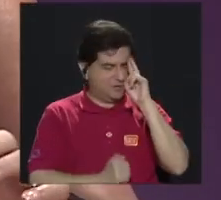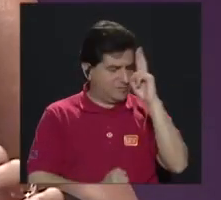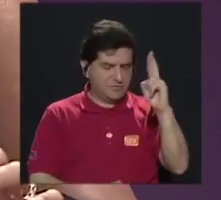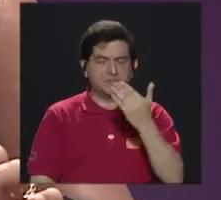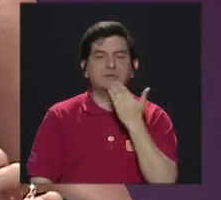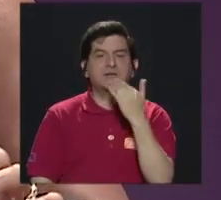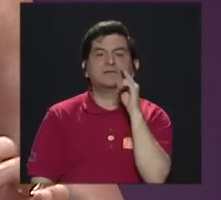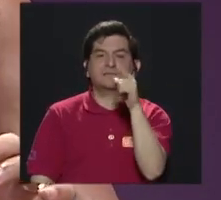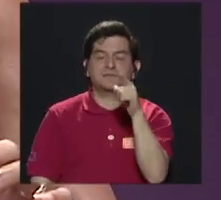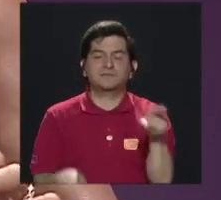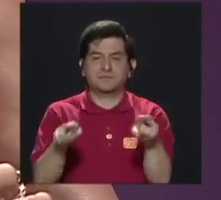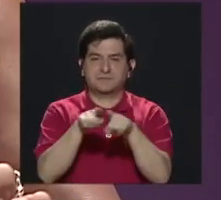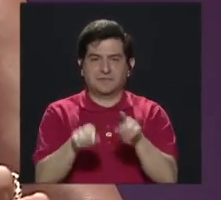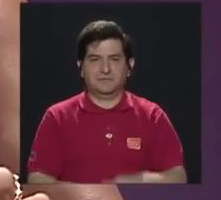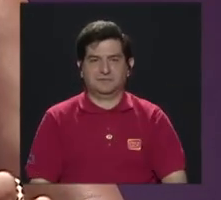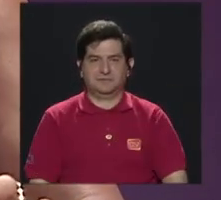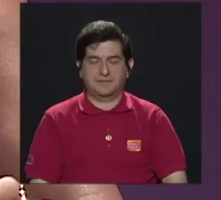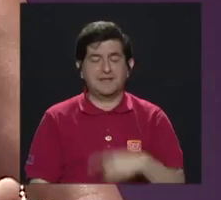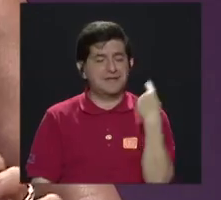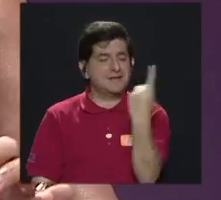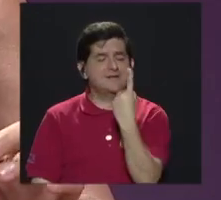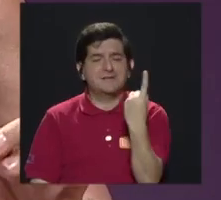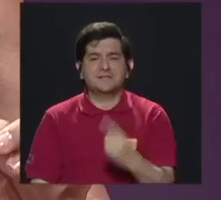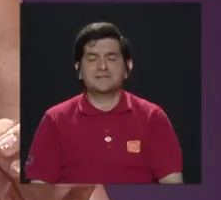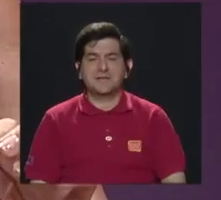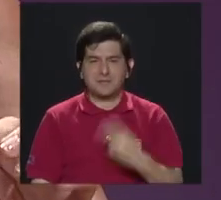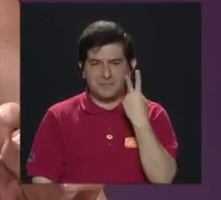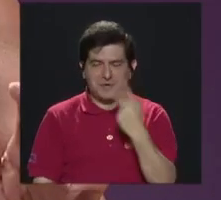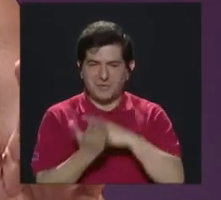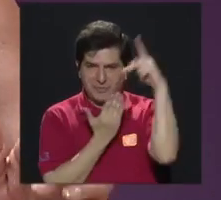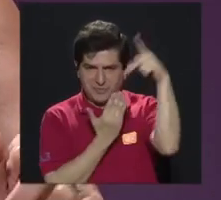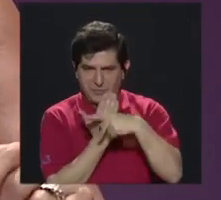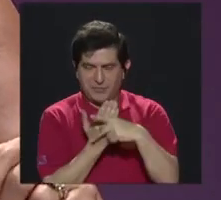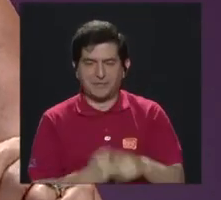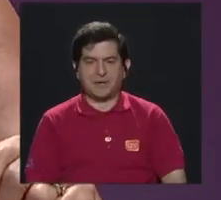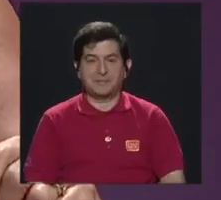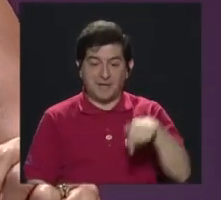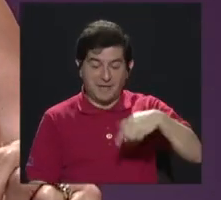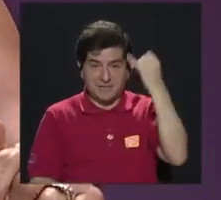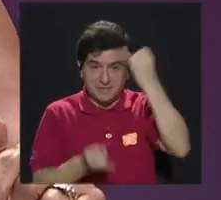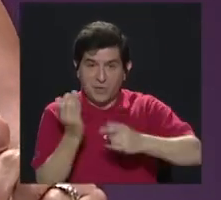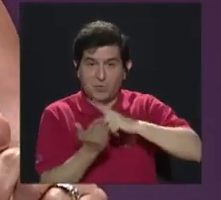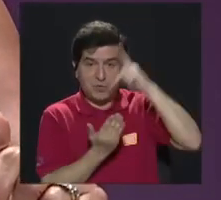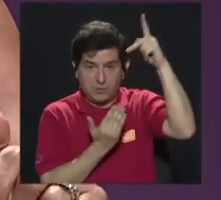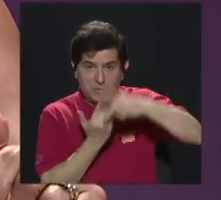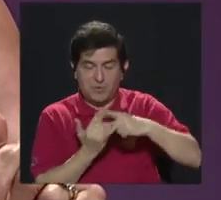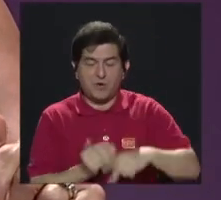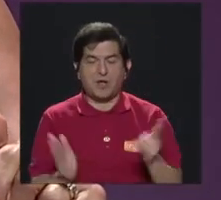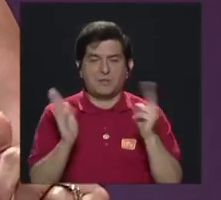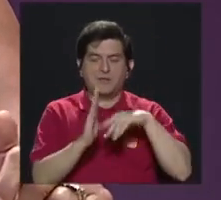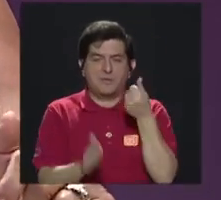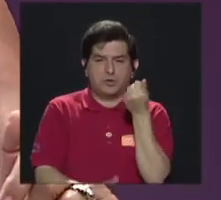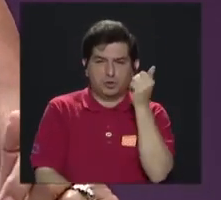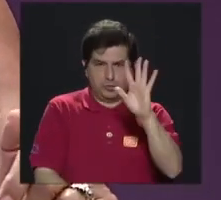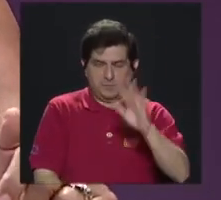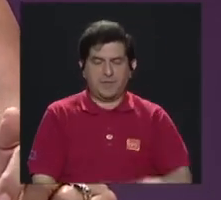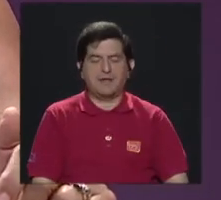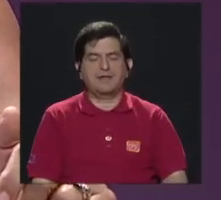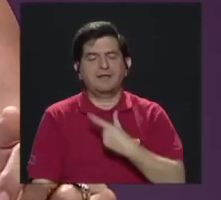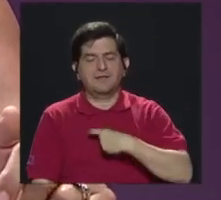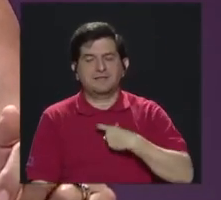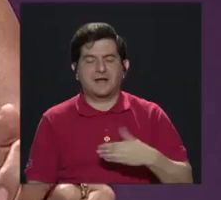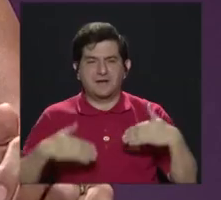muchas gracias a ustedes por estar siempre con nuestro programa. Este es nuestro último programa del 2015 y les